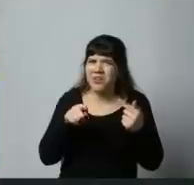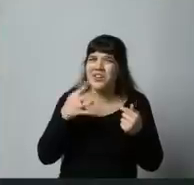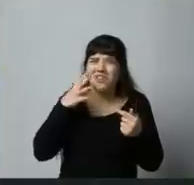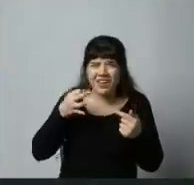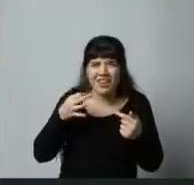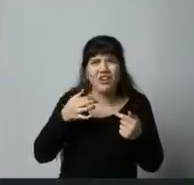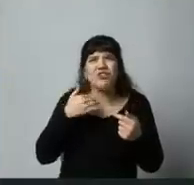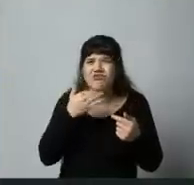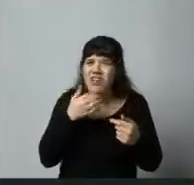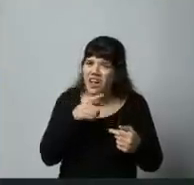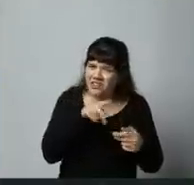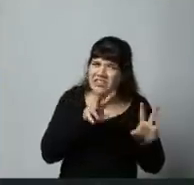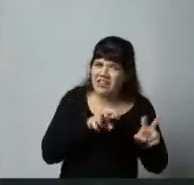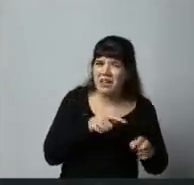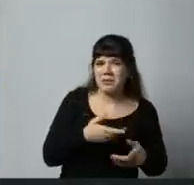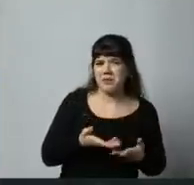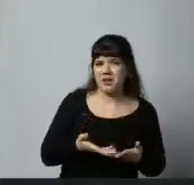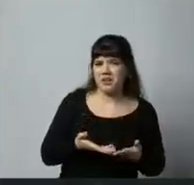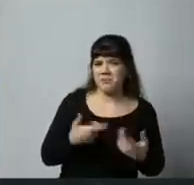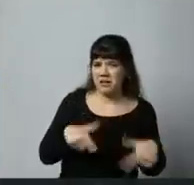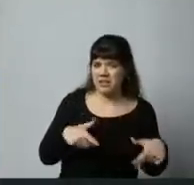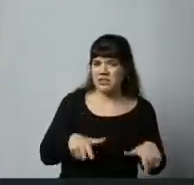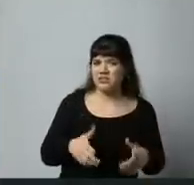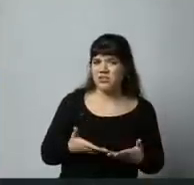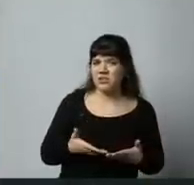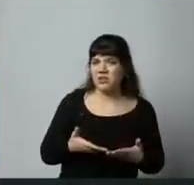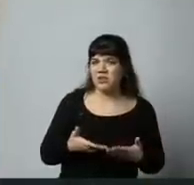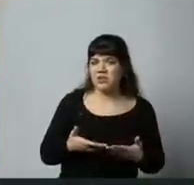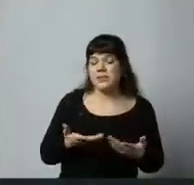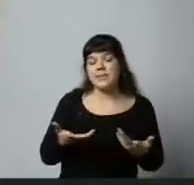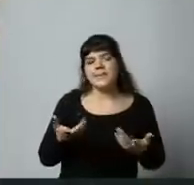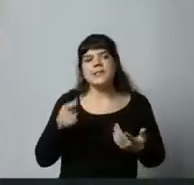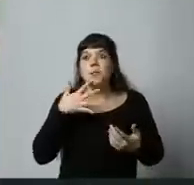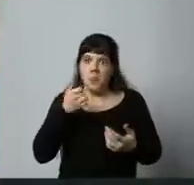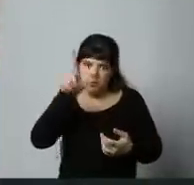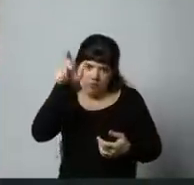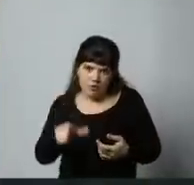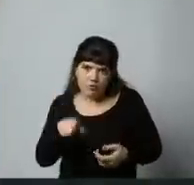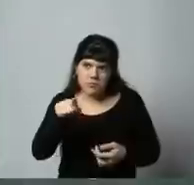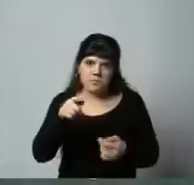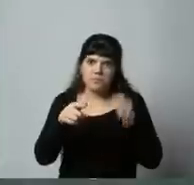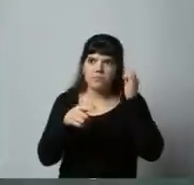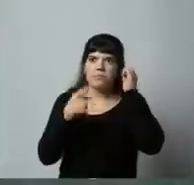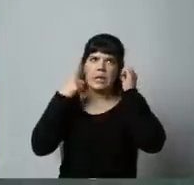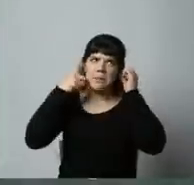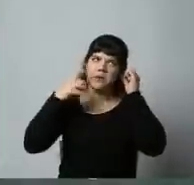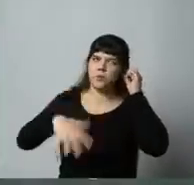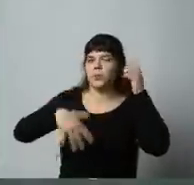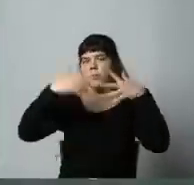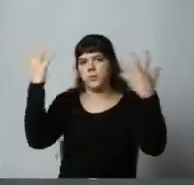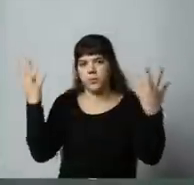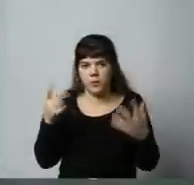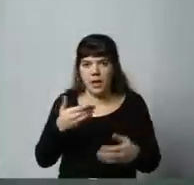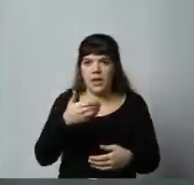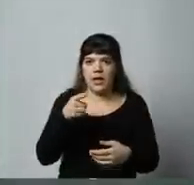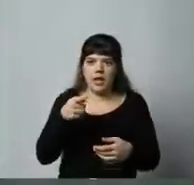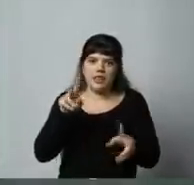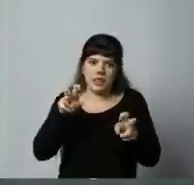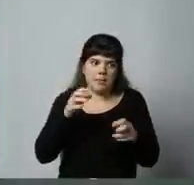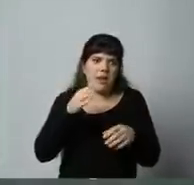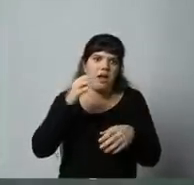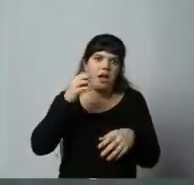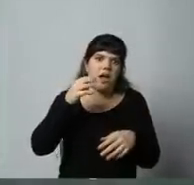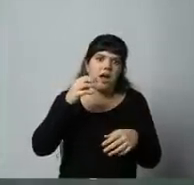saber si yo creo que la gente tiene que saber si por lo menos vos que sos una persona con una enorme experiencia y trayectoria en la en la